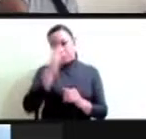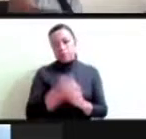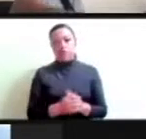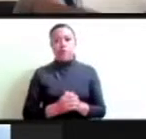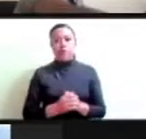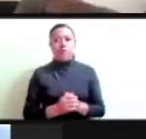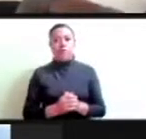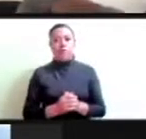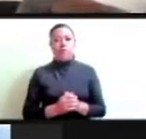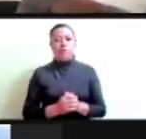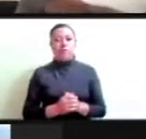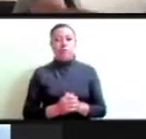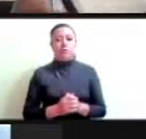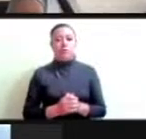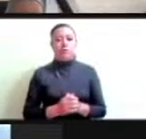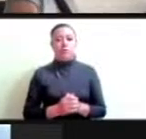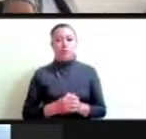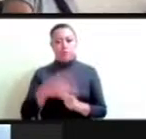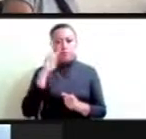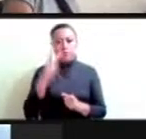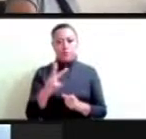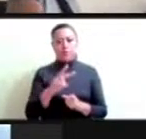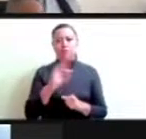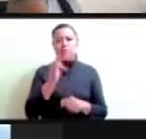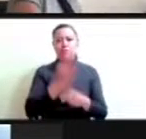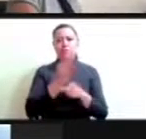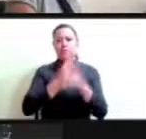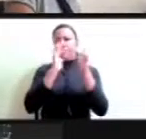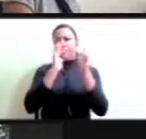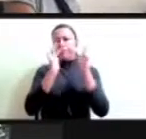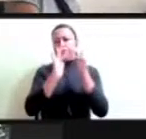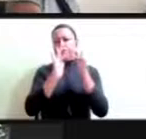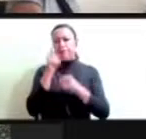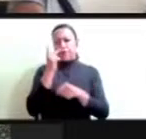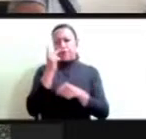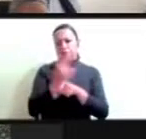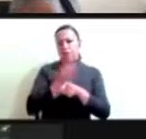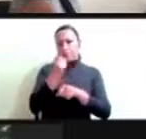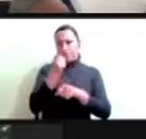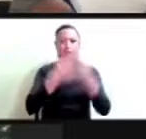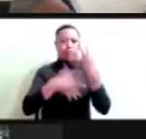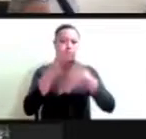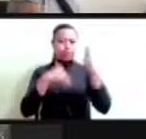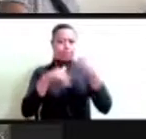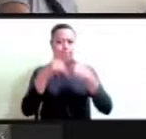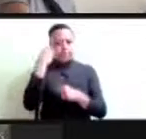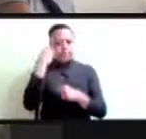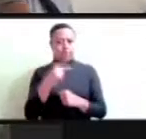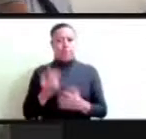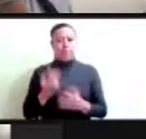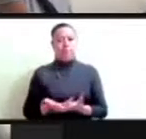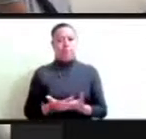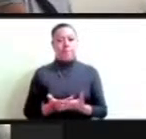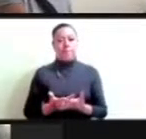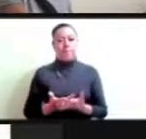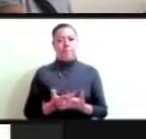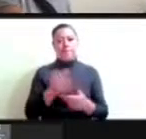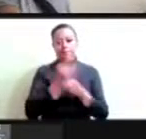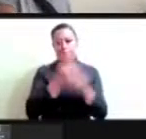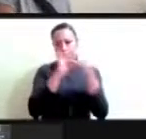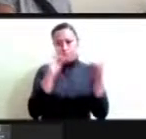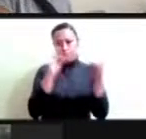Veo que tiene problemas de conexión, le voy a dar el uso de la palabra para que se desahogue de una vez